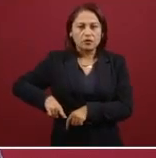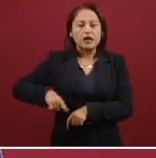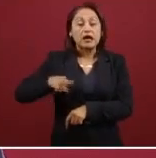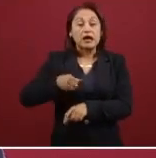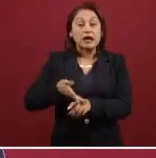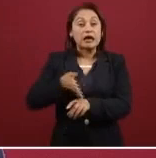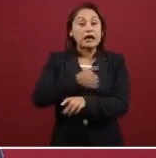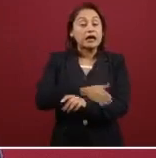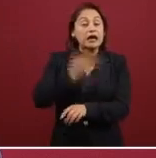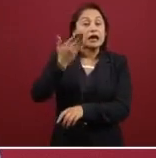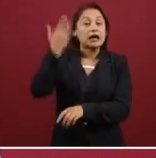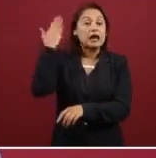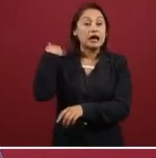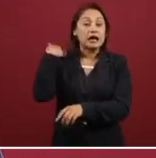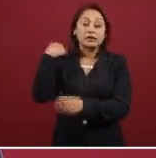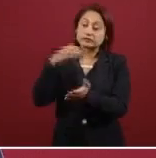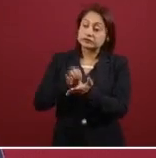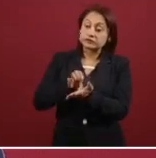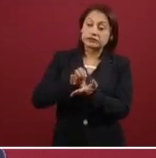a Odebrecht,